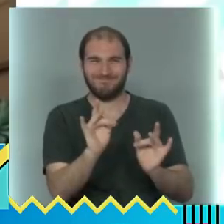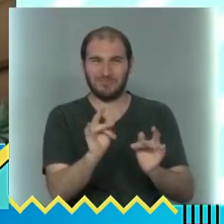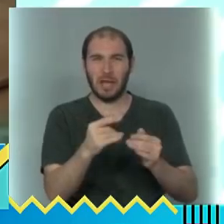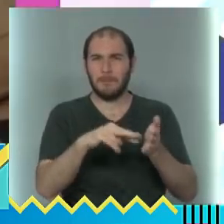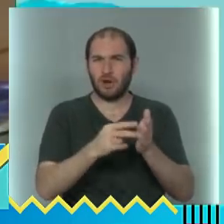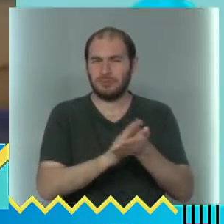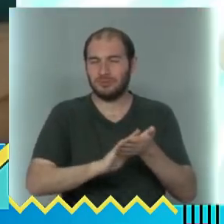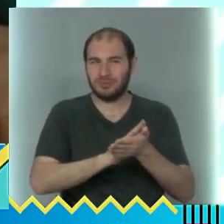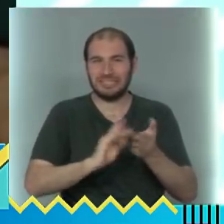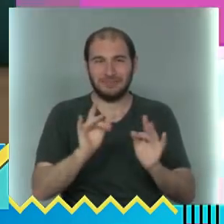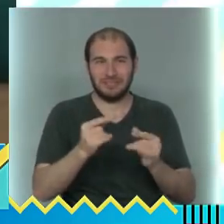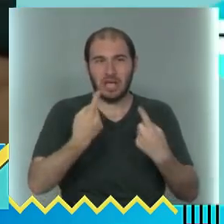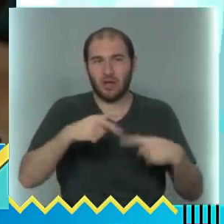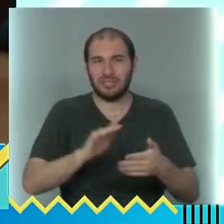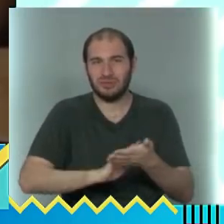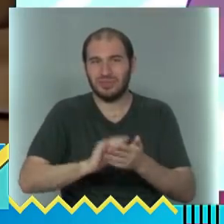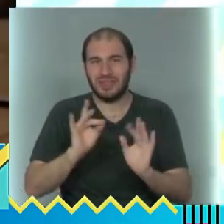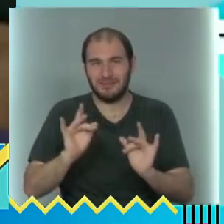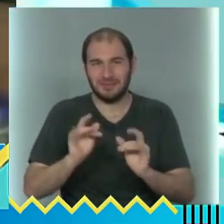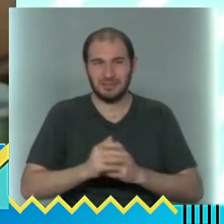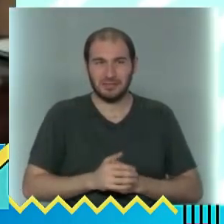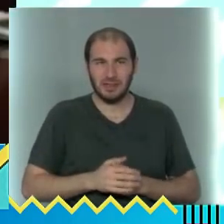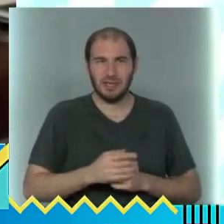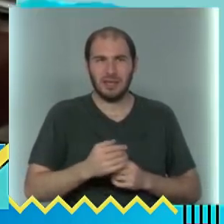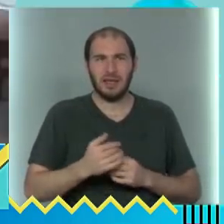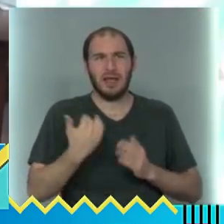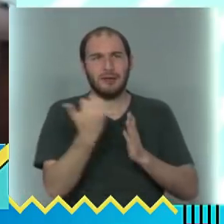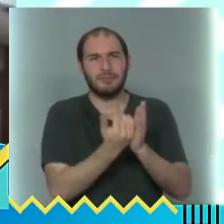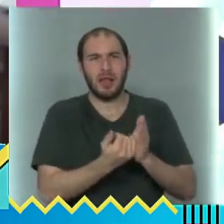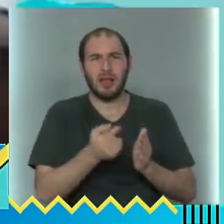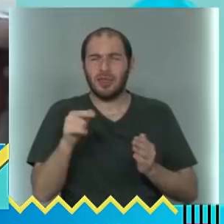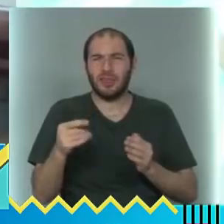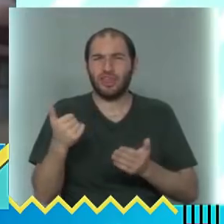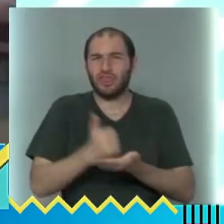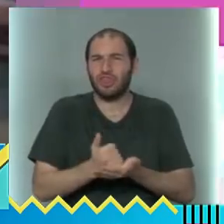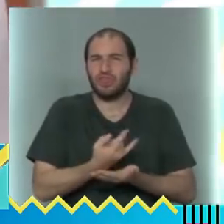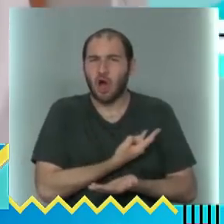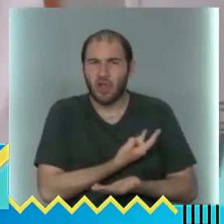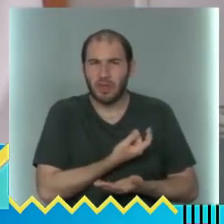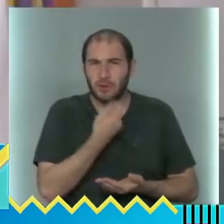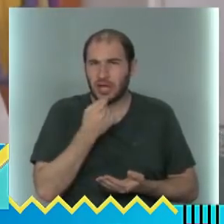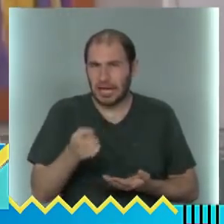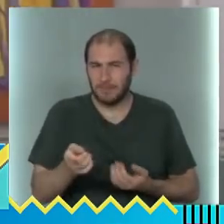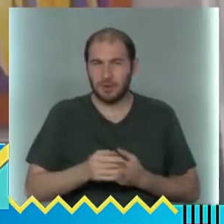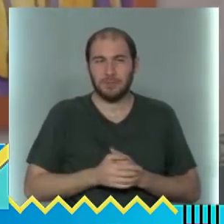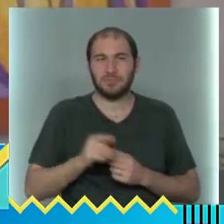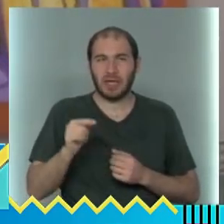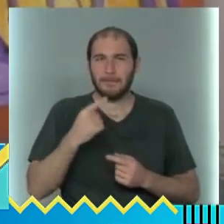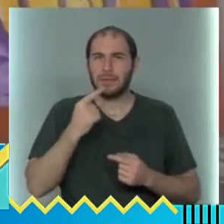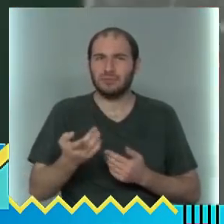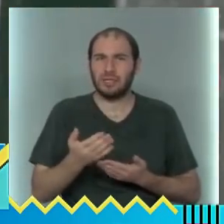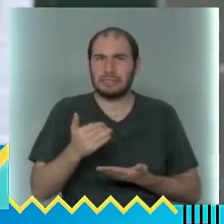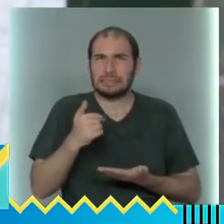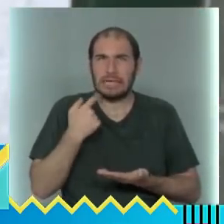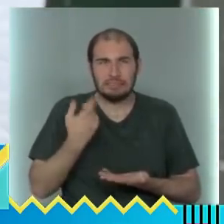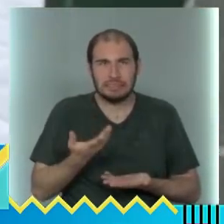resolver problemas, resolver situaciones. Es decir, ¿cuáles son, dónde él se ubicaría en ese momento que hace la consulta,